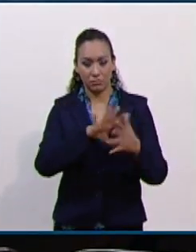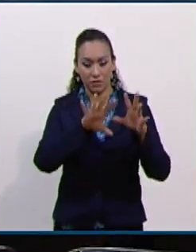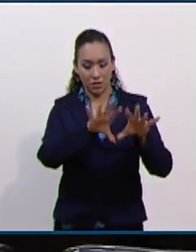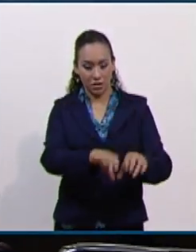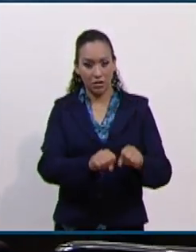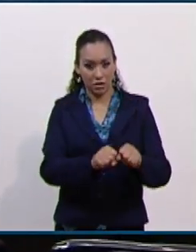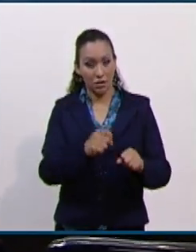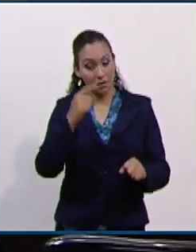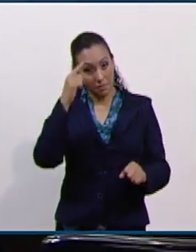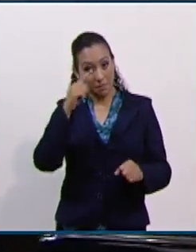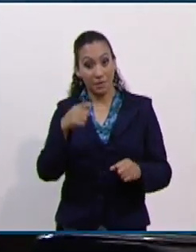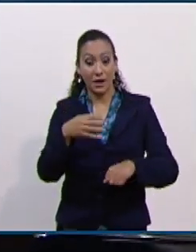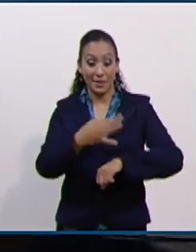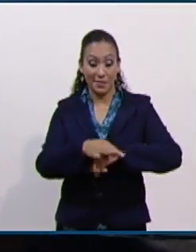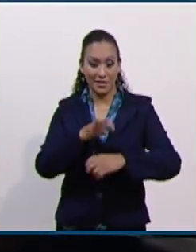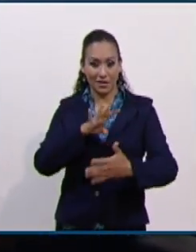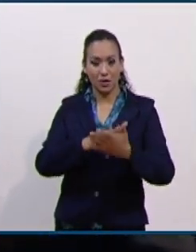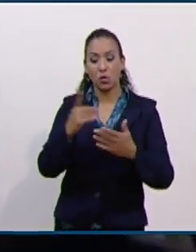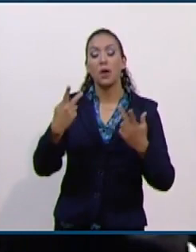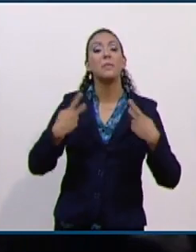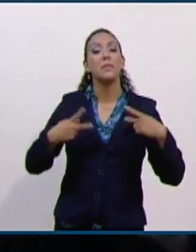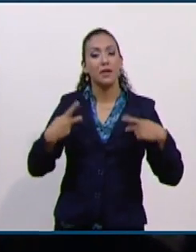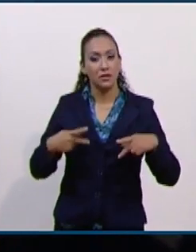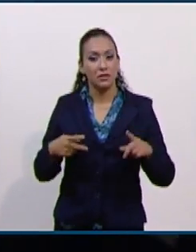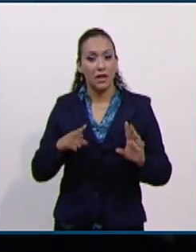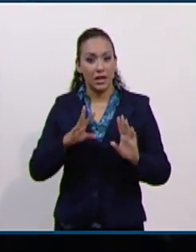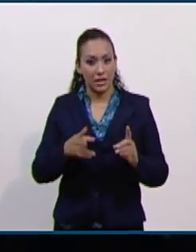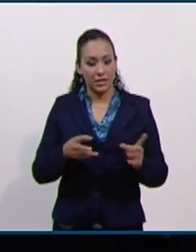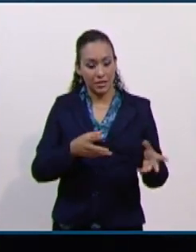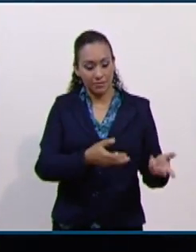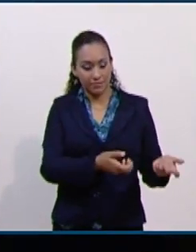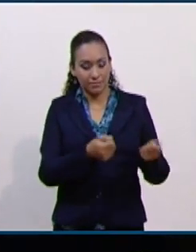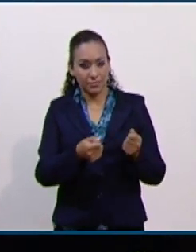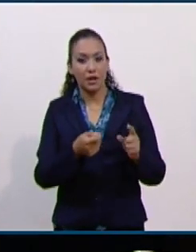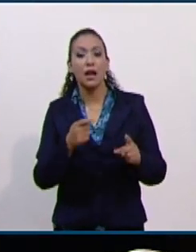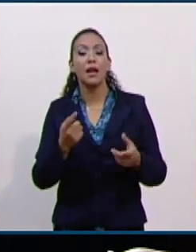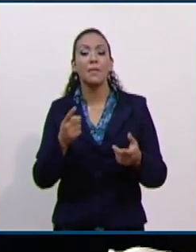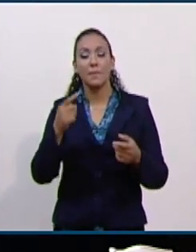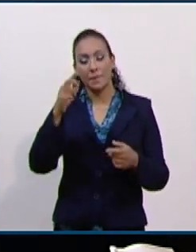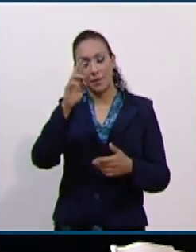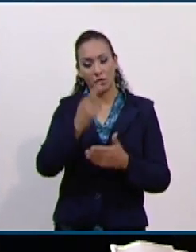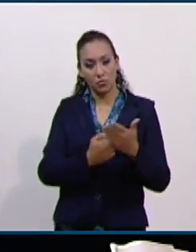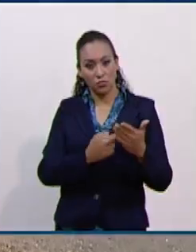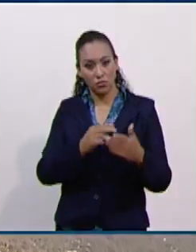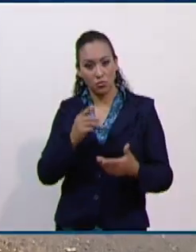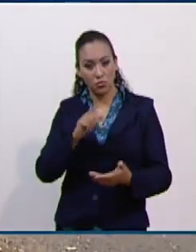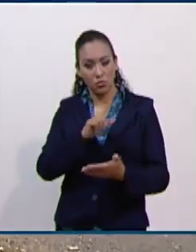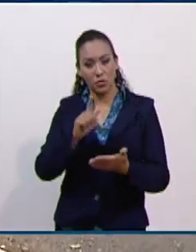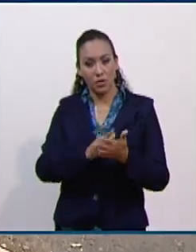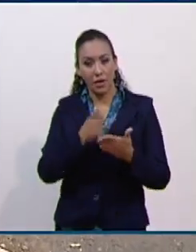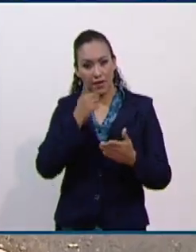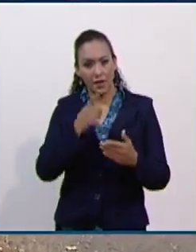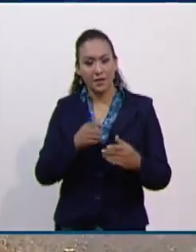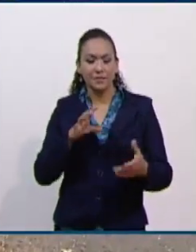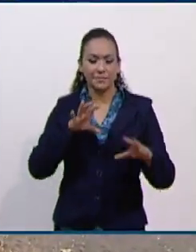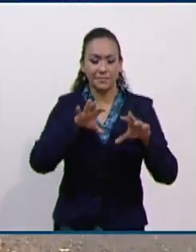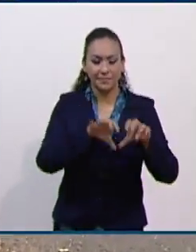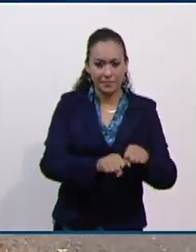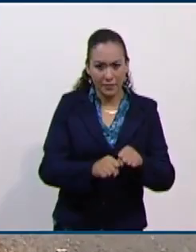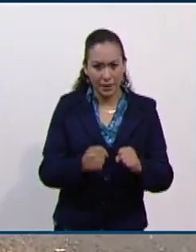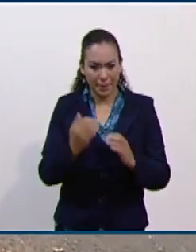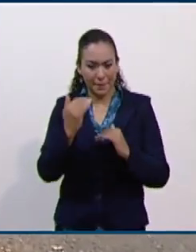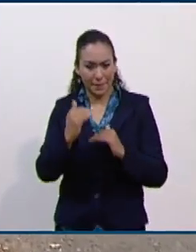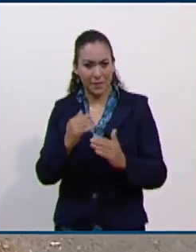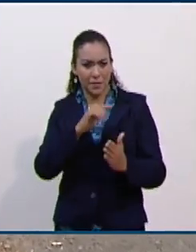reconducir al proceso penal a una persona que se ha sustraído de la acción de la justicia no viola el principio de mínima intervención penal ni